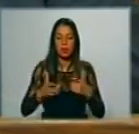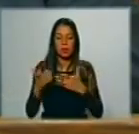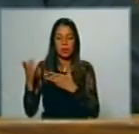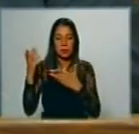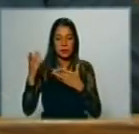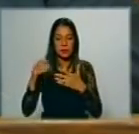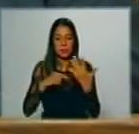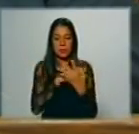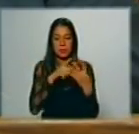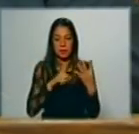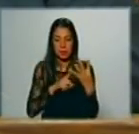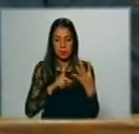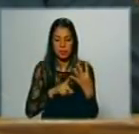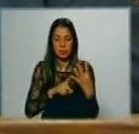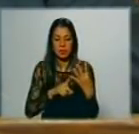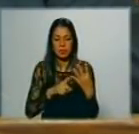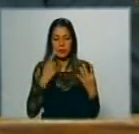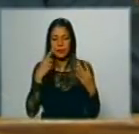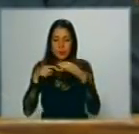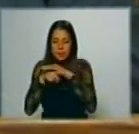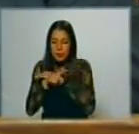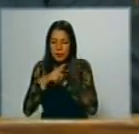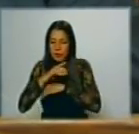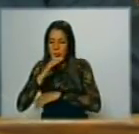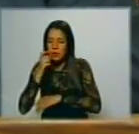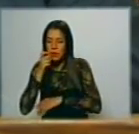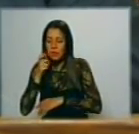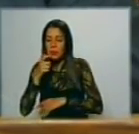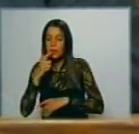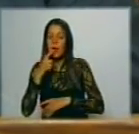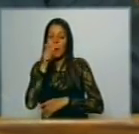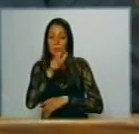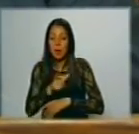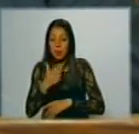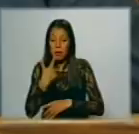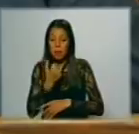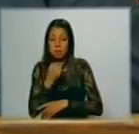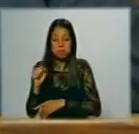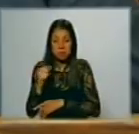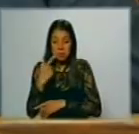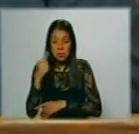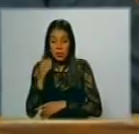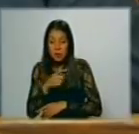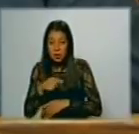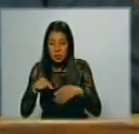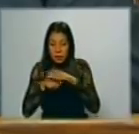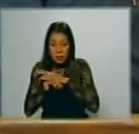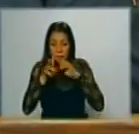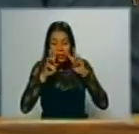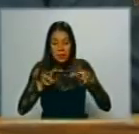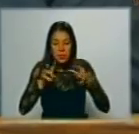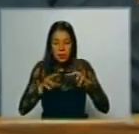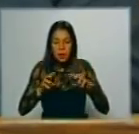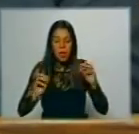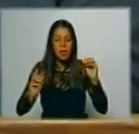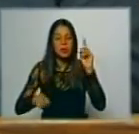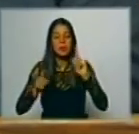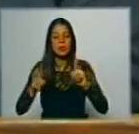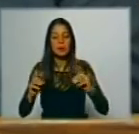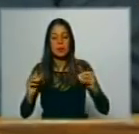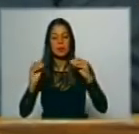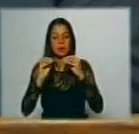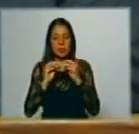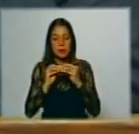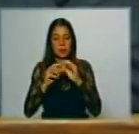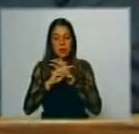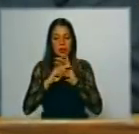4. Comprobar el cumplimiento o la infracción respecto de las formalidades establecidas a